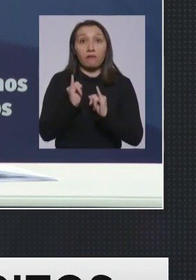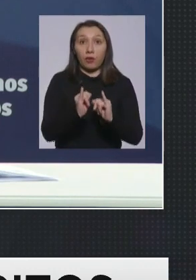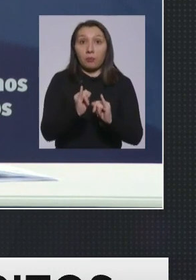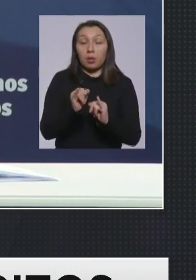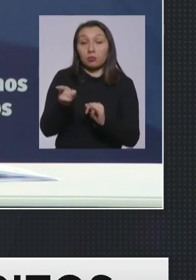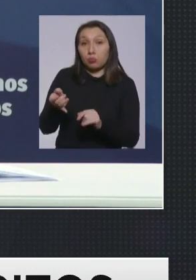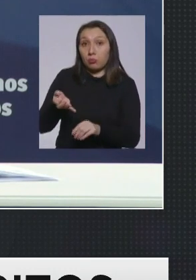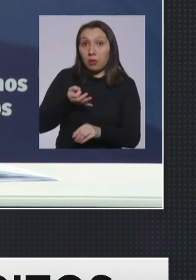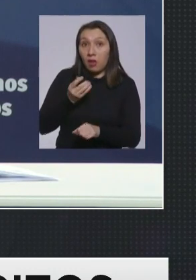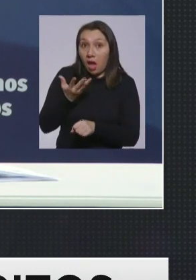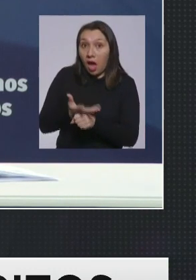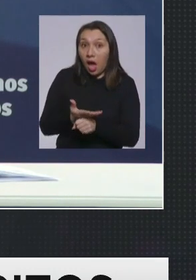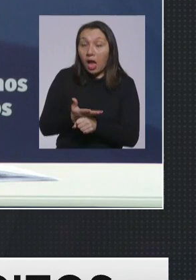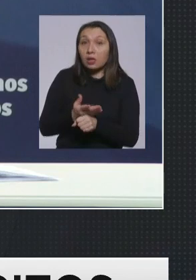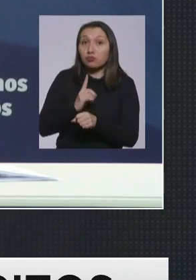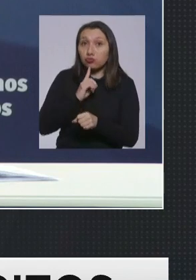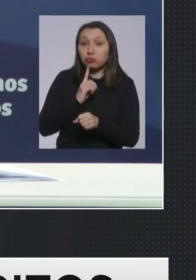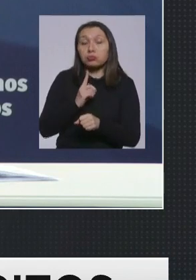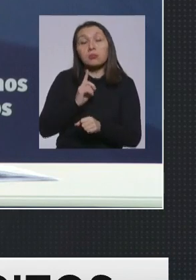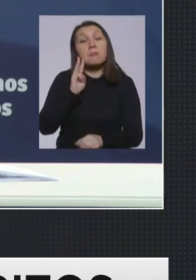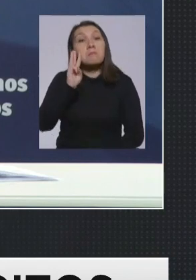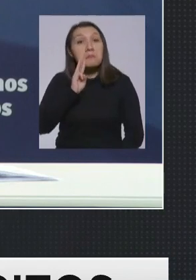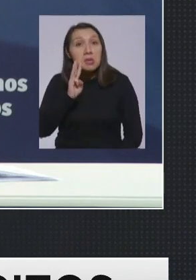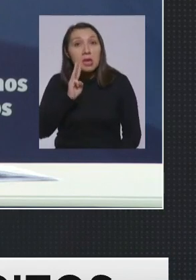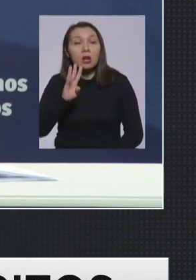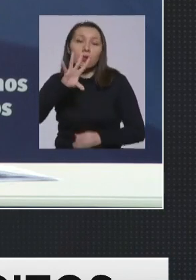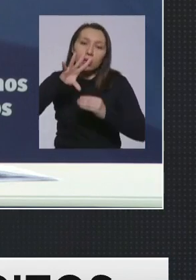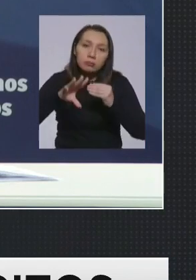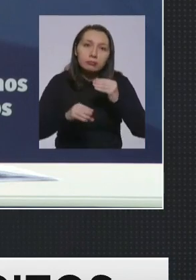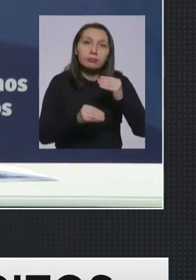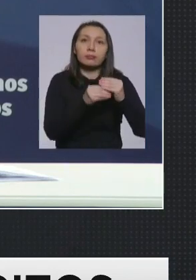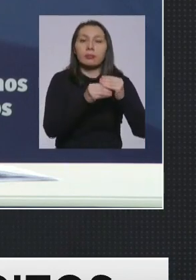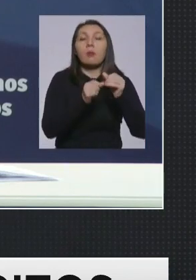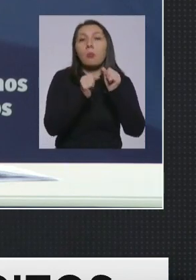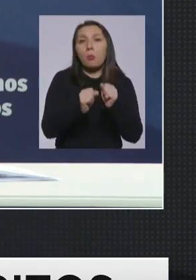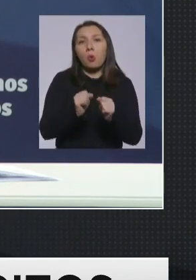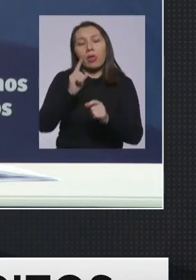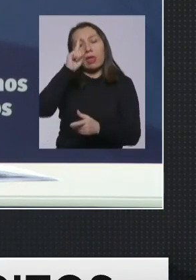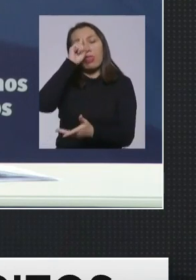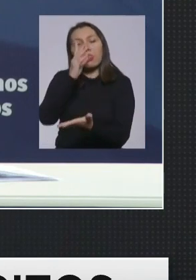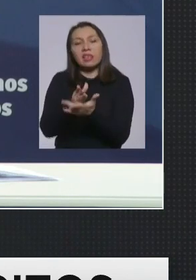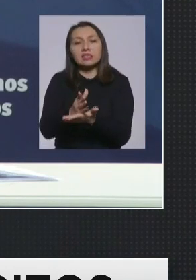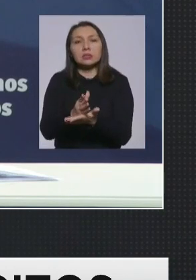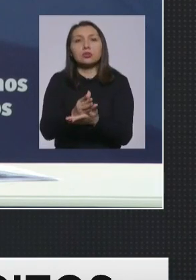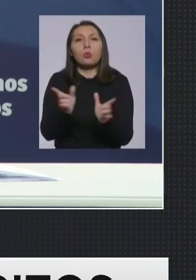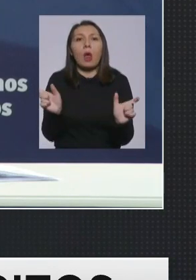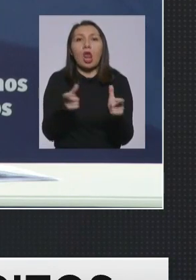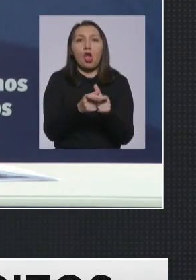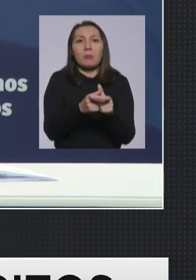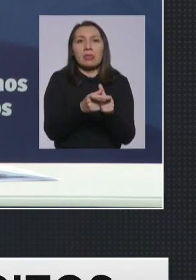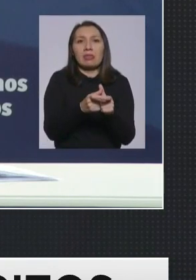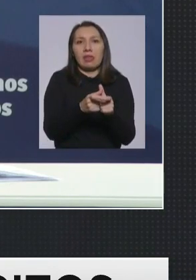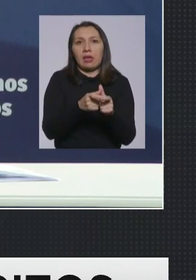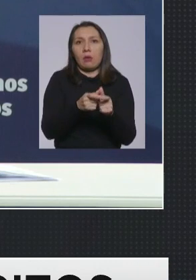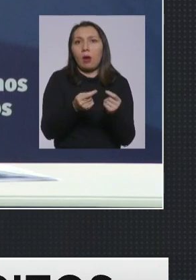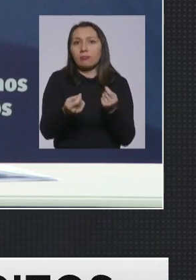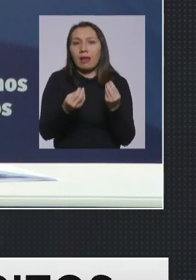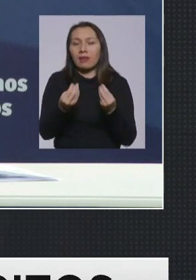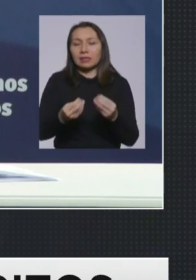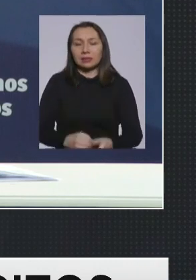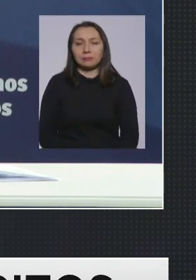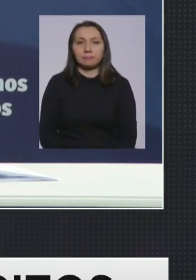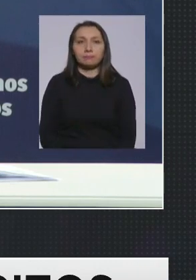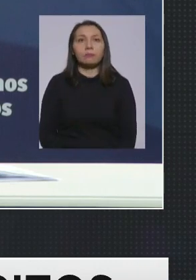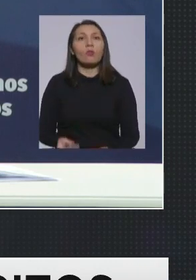está a la mano el miércoles será incorporada para las decisiones del comité de crisis ministro buenos